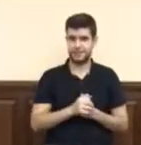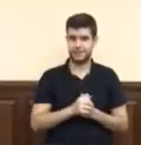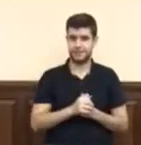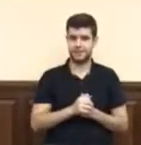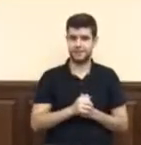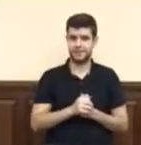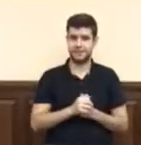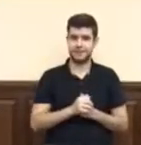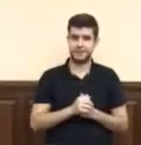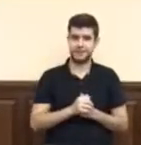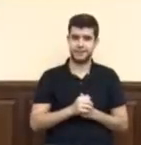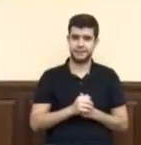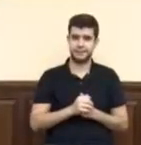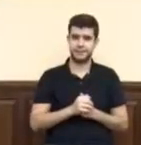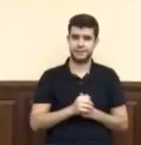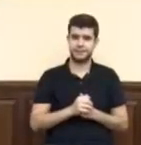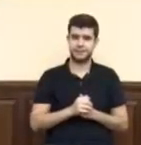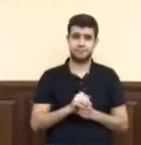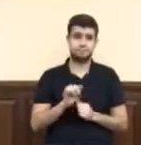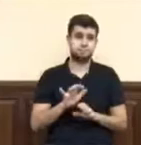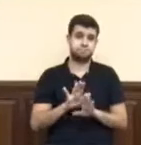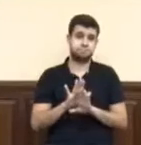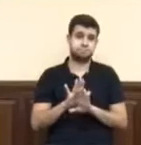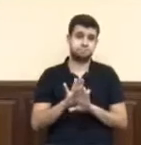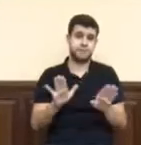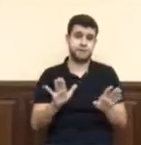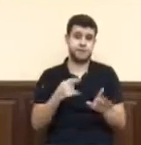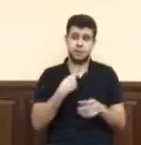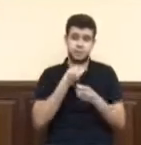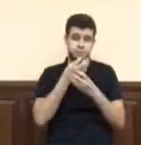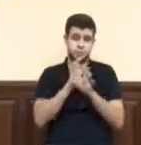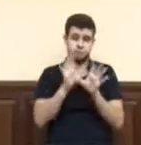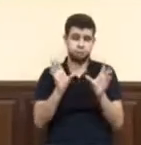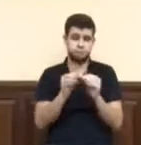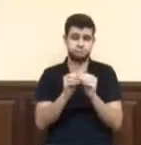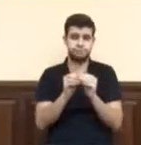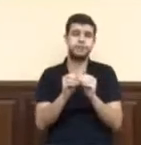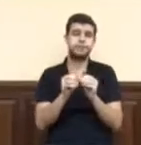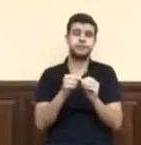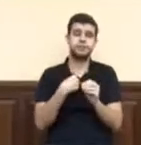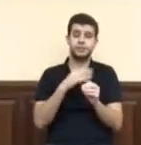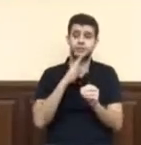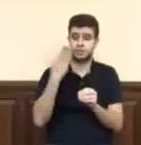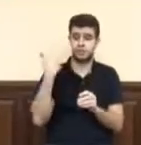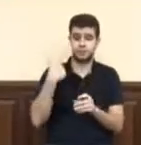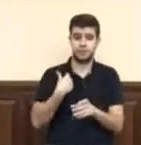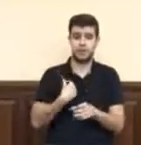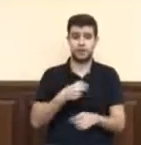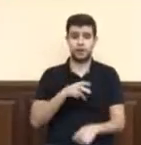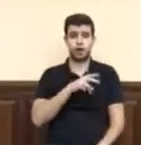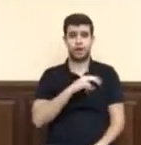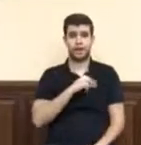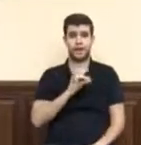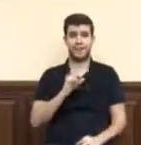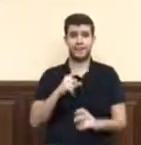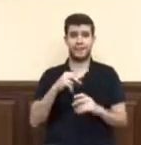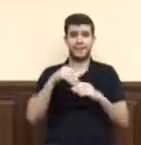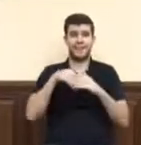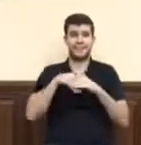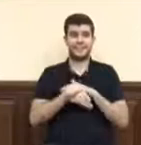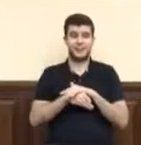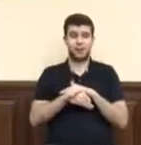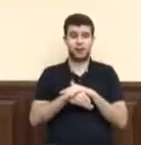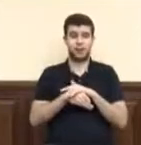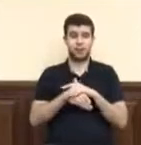en la foto. Y nada, simplemente comentarles que cuando estuve al frente de la Concejalía Interior, están